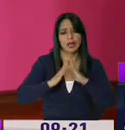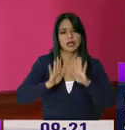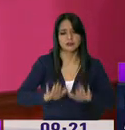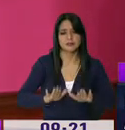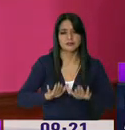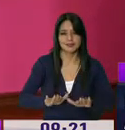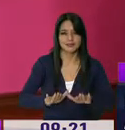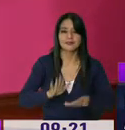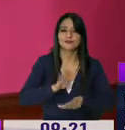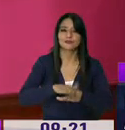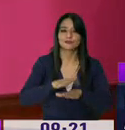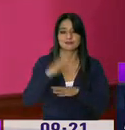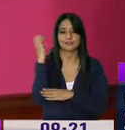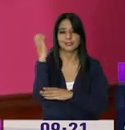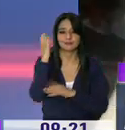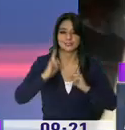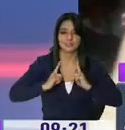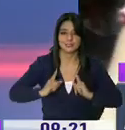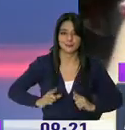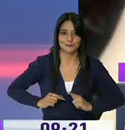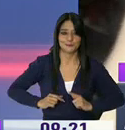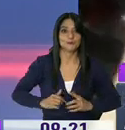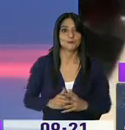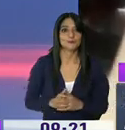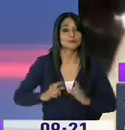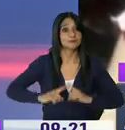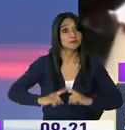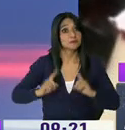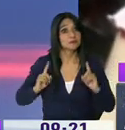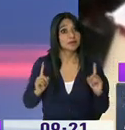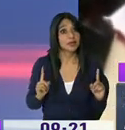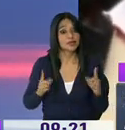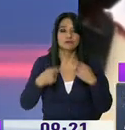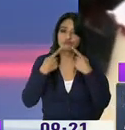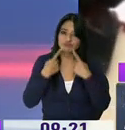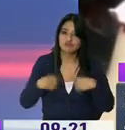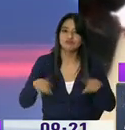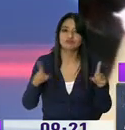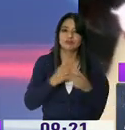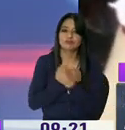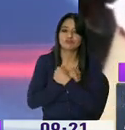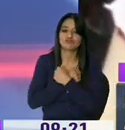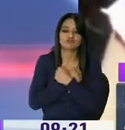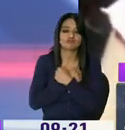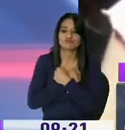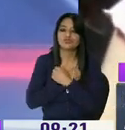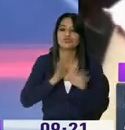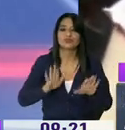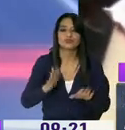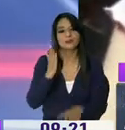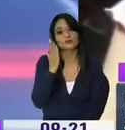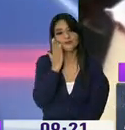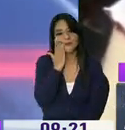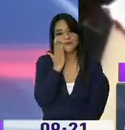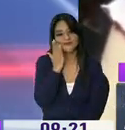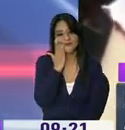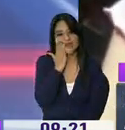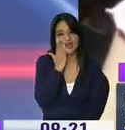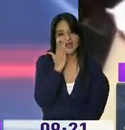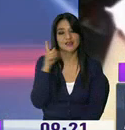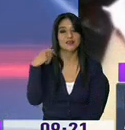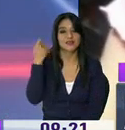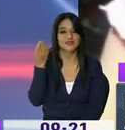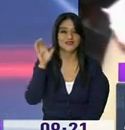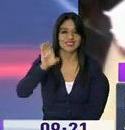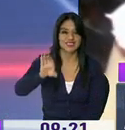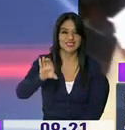viviendas por la emergencia sanitaria. Pero estos son sus mensajes de aprecio y cariño para sus progenitoras, captados en videos